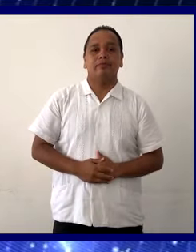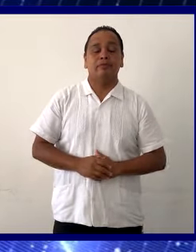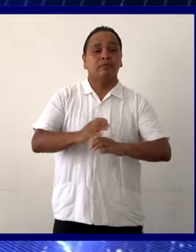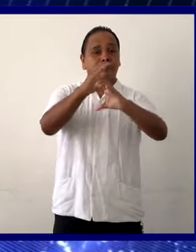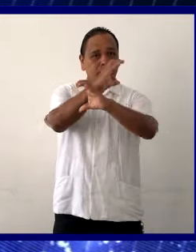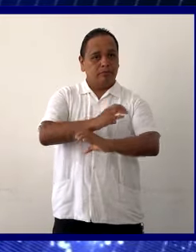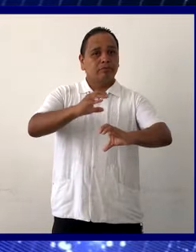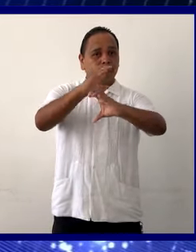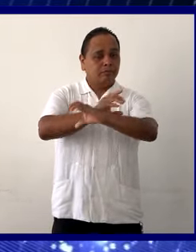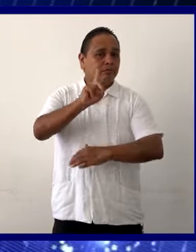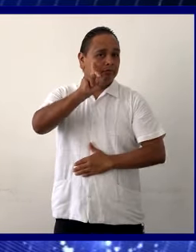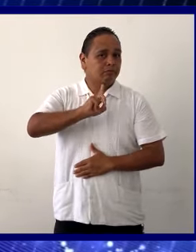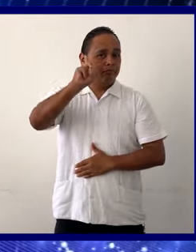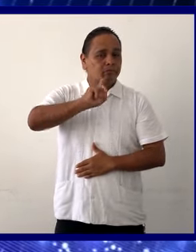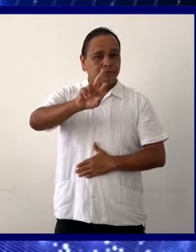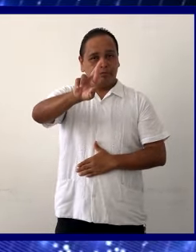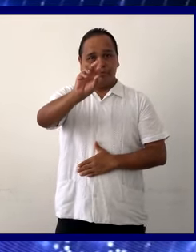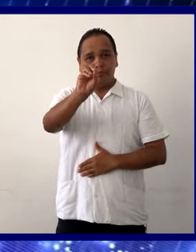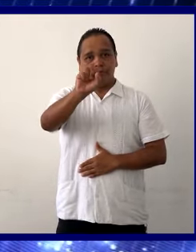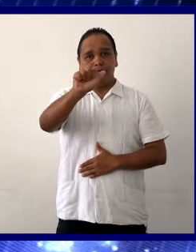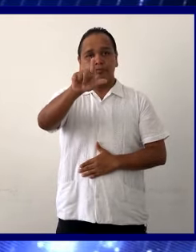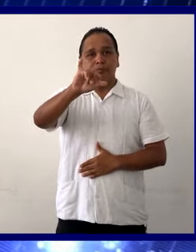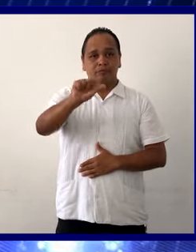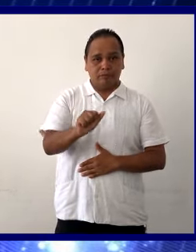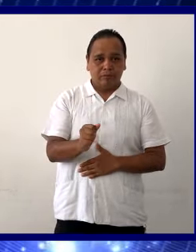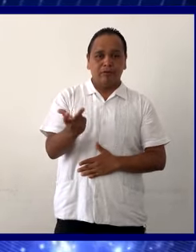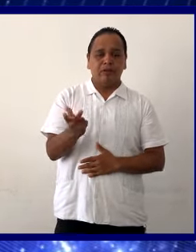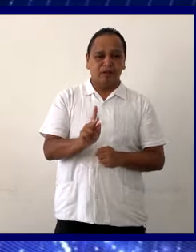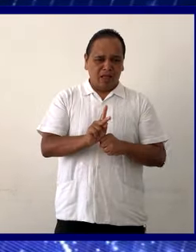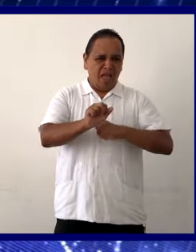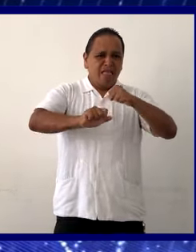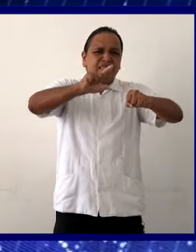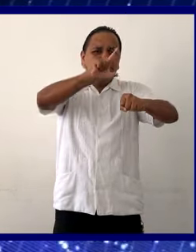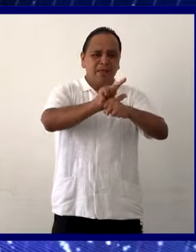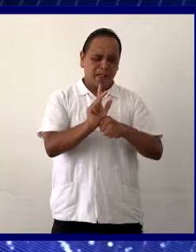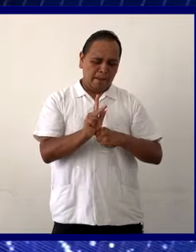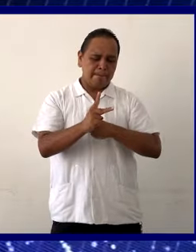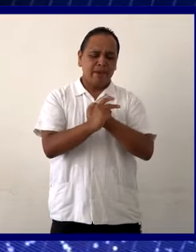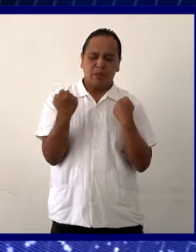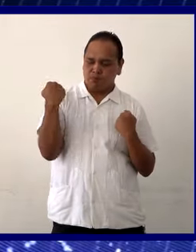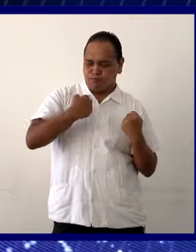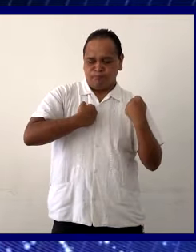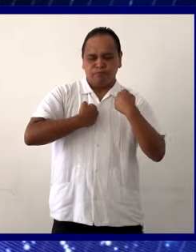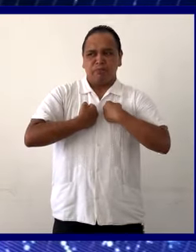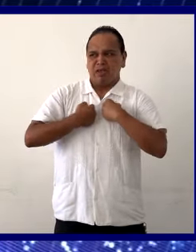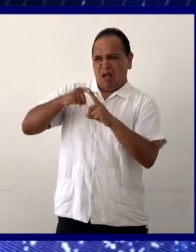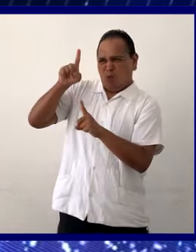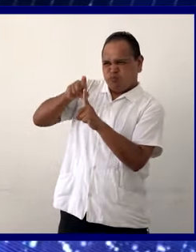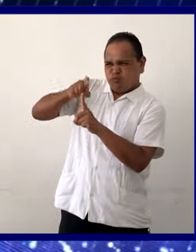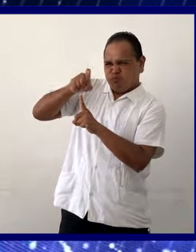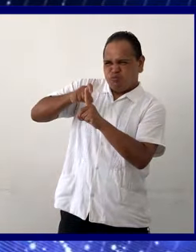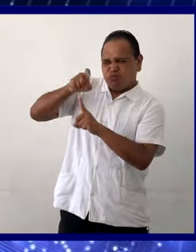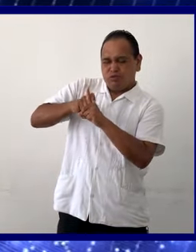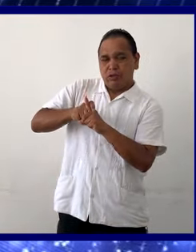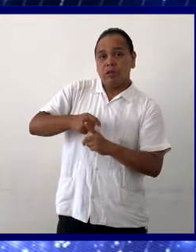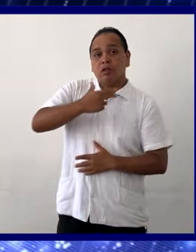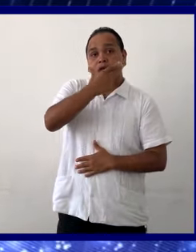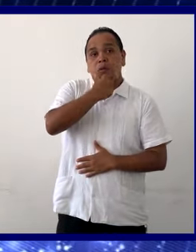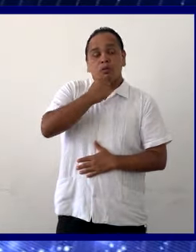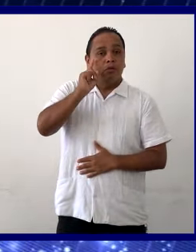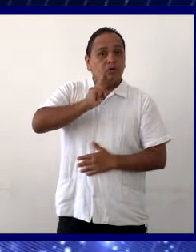redes sociales por haber usado abrigos hechos con pieles de animales. En los últimos días ha perdido seguidores en sus redes sociales y son muchas las personas indignadas